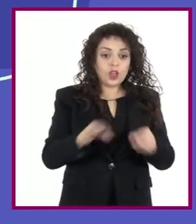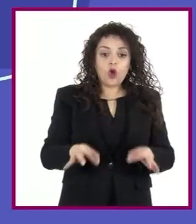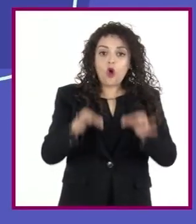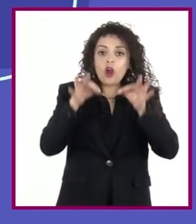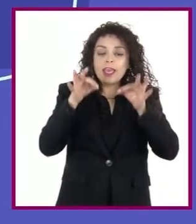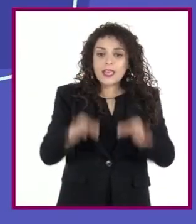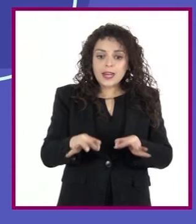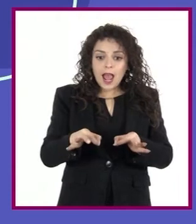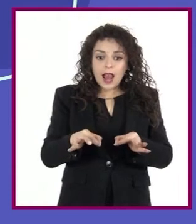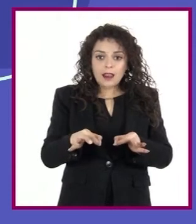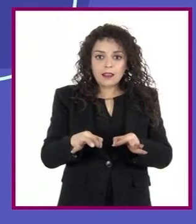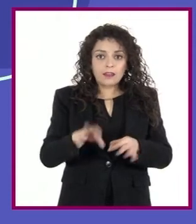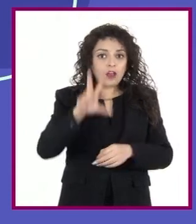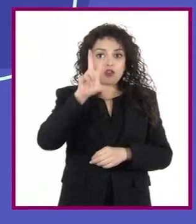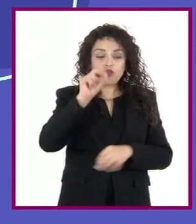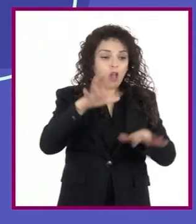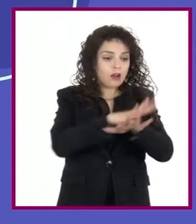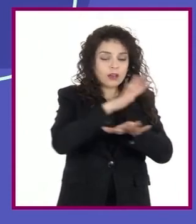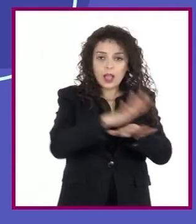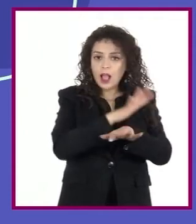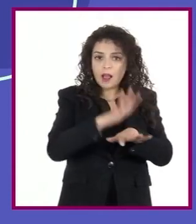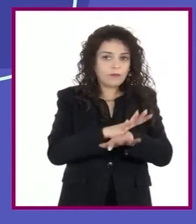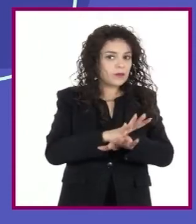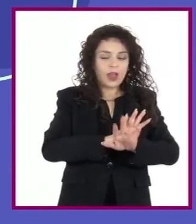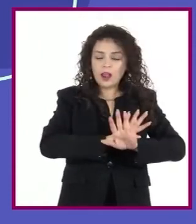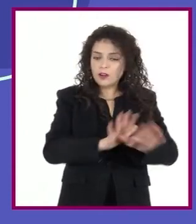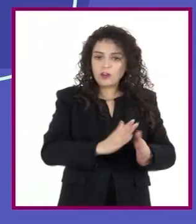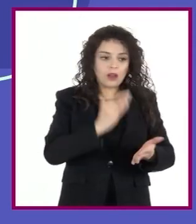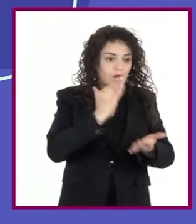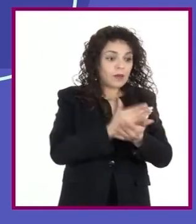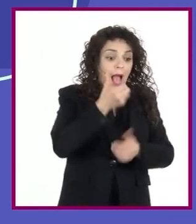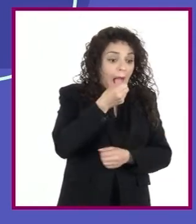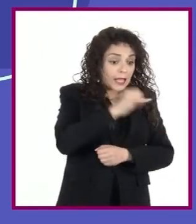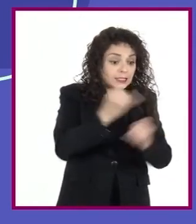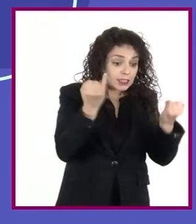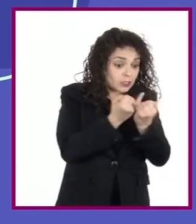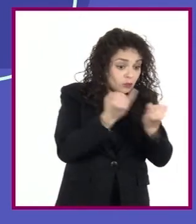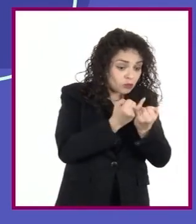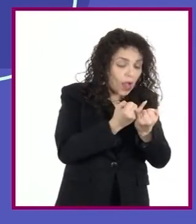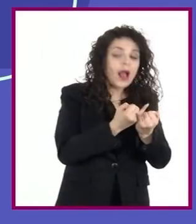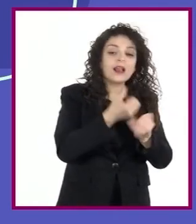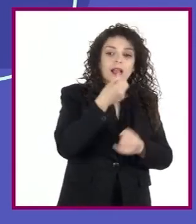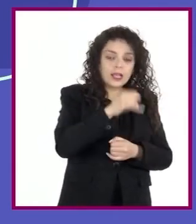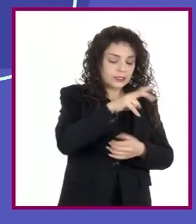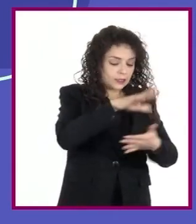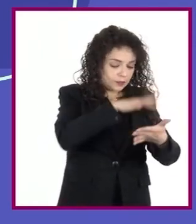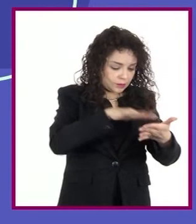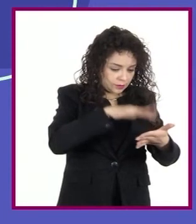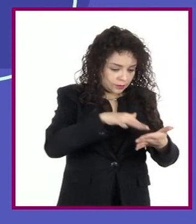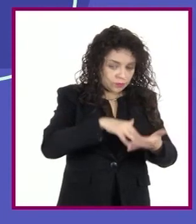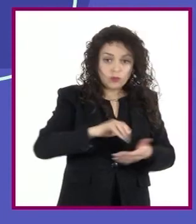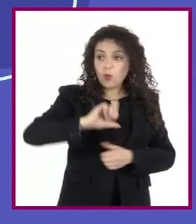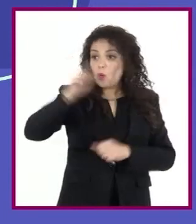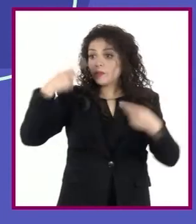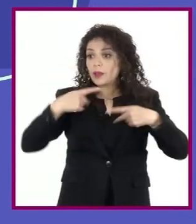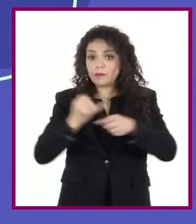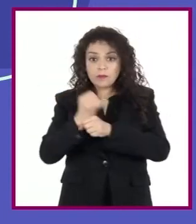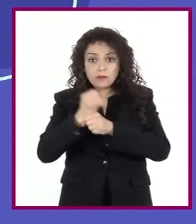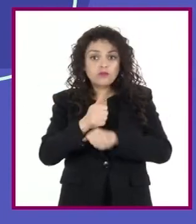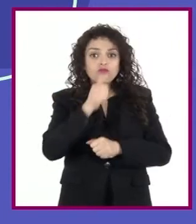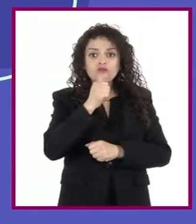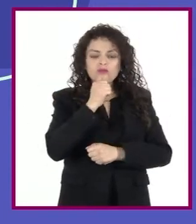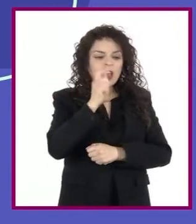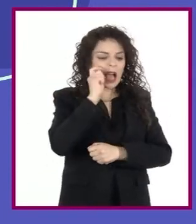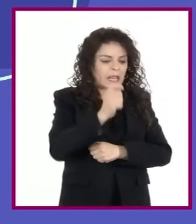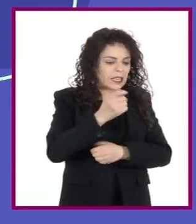e intacta. El tema no ha sido tratado, interpretado o analizado por un investigador o